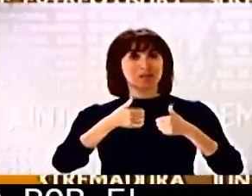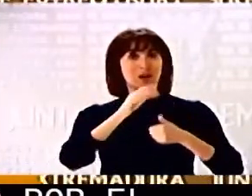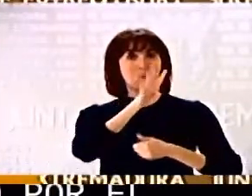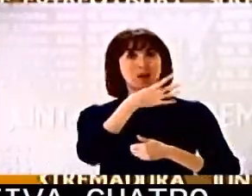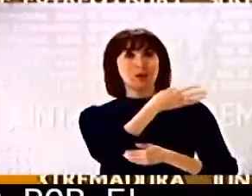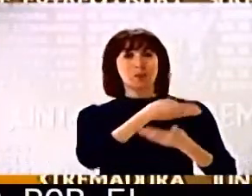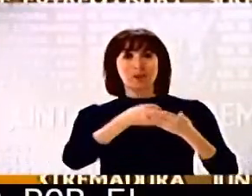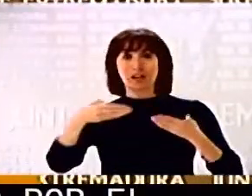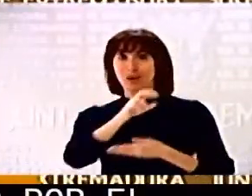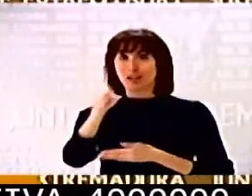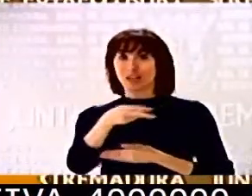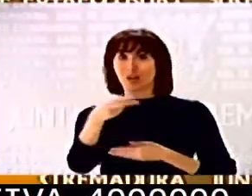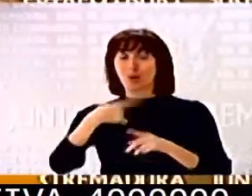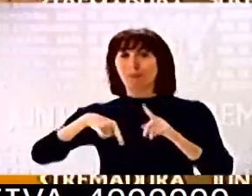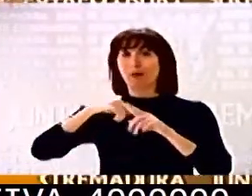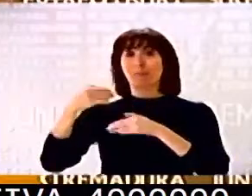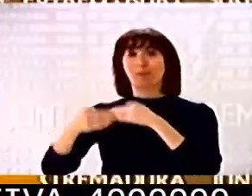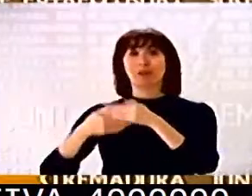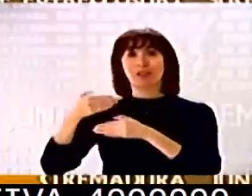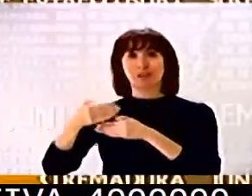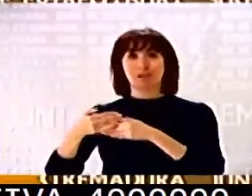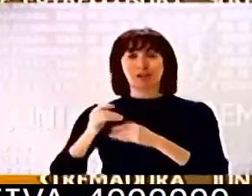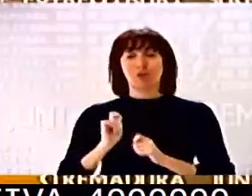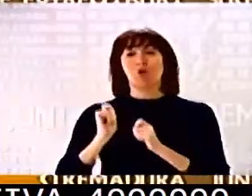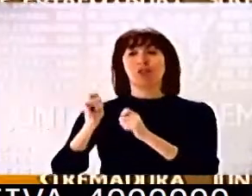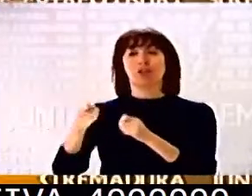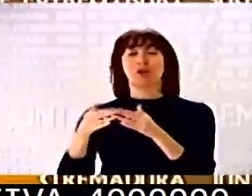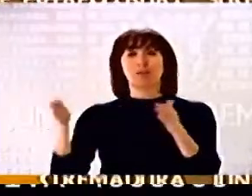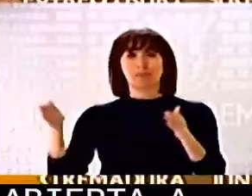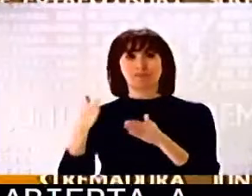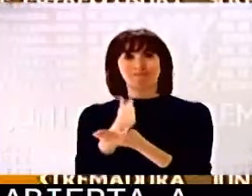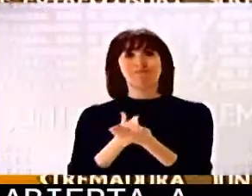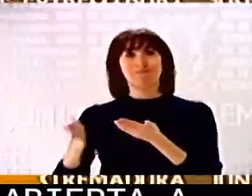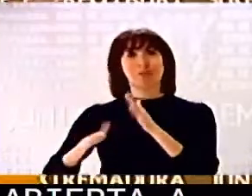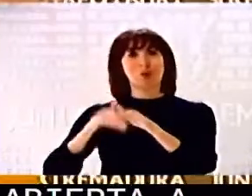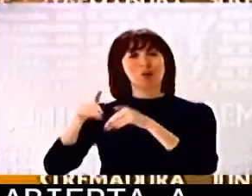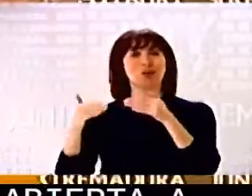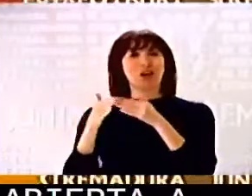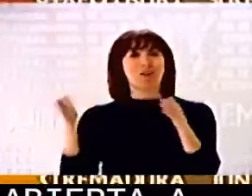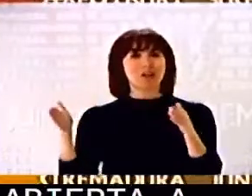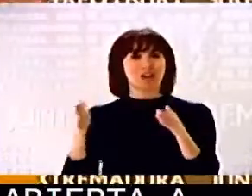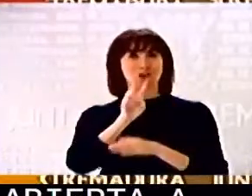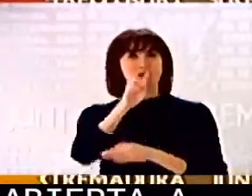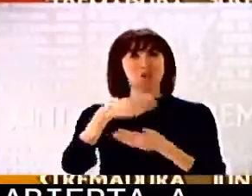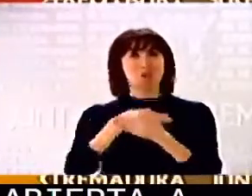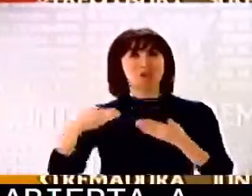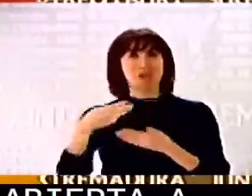de euros, como por el procedimiento de concesión abierta a través de convocatoria abierta,